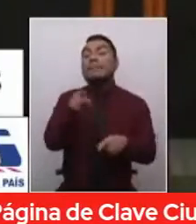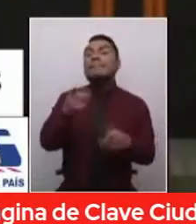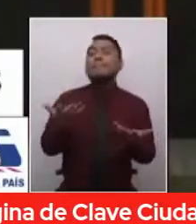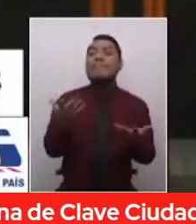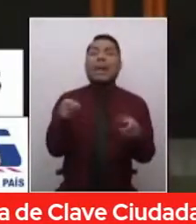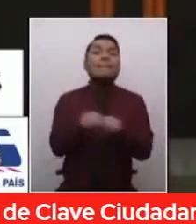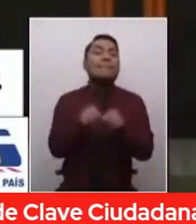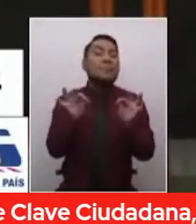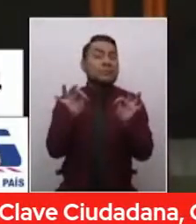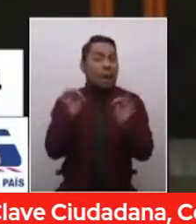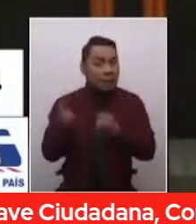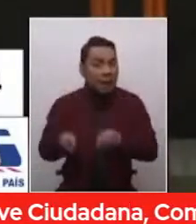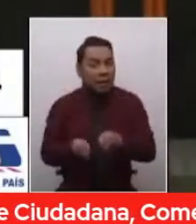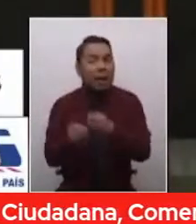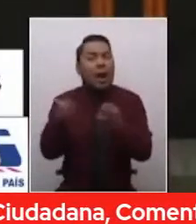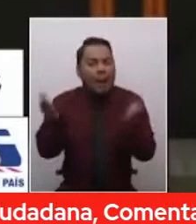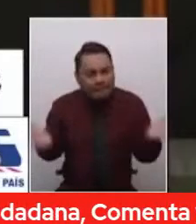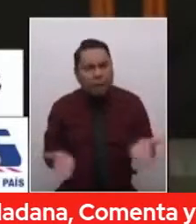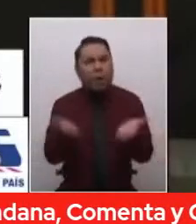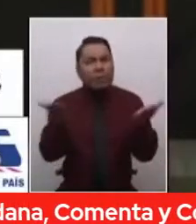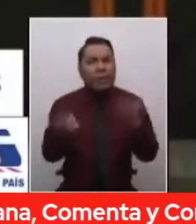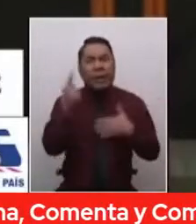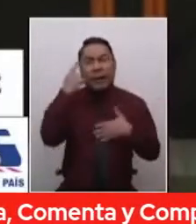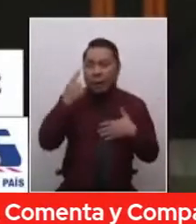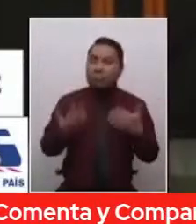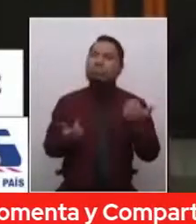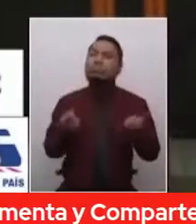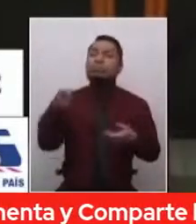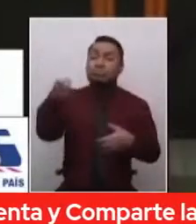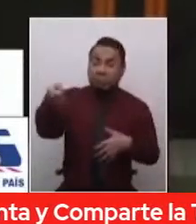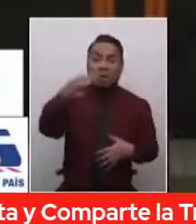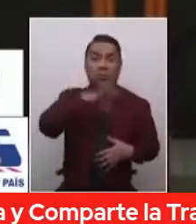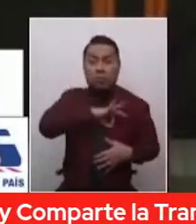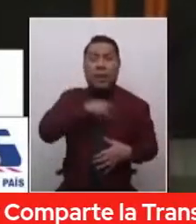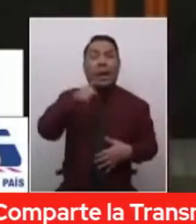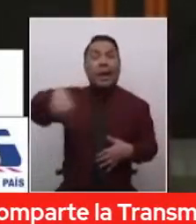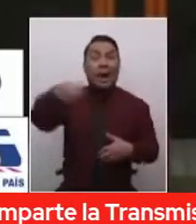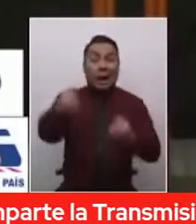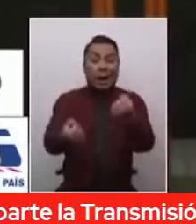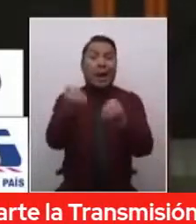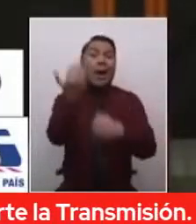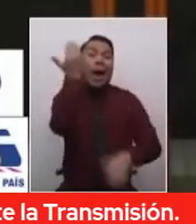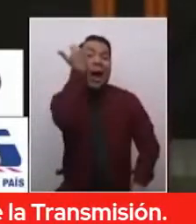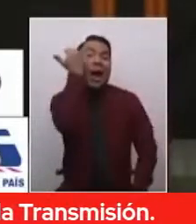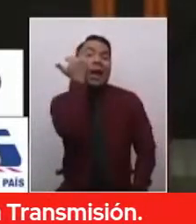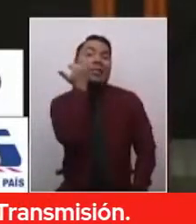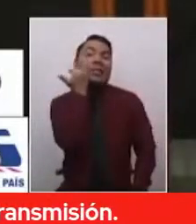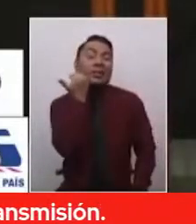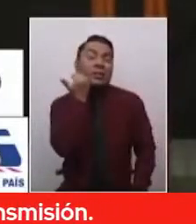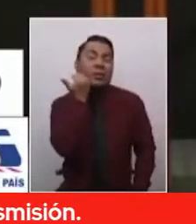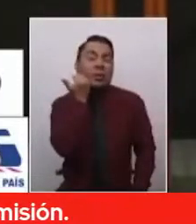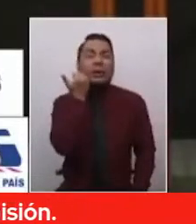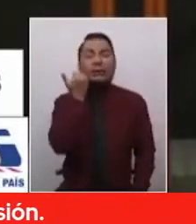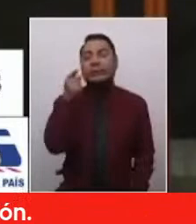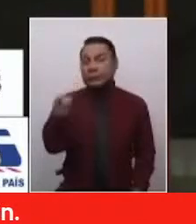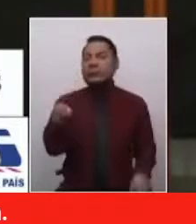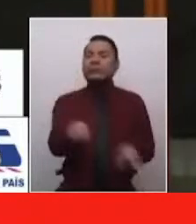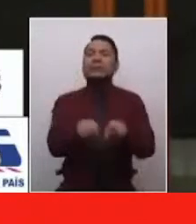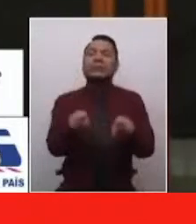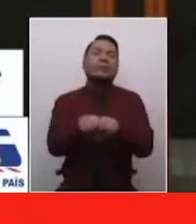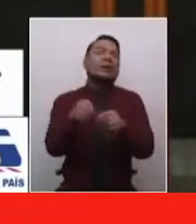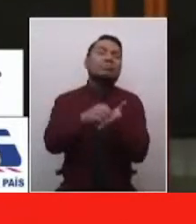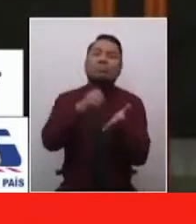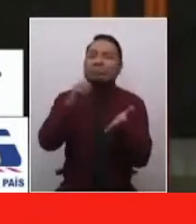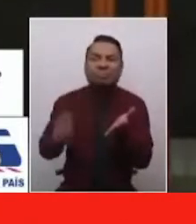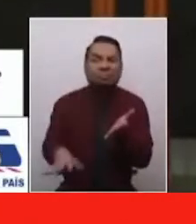a promover incentivos para que los autos antiguos también sean eliminados de